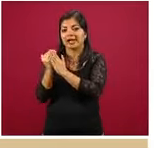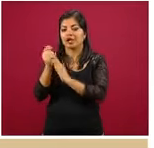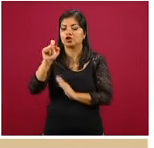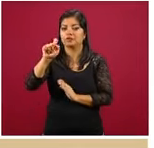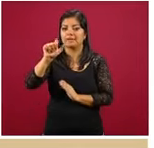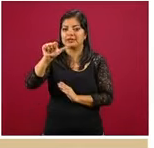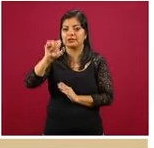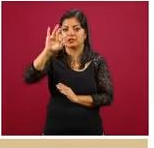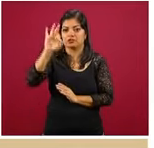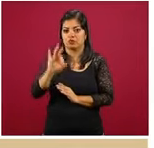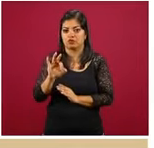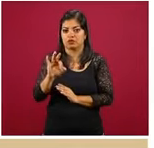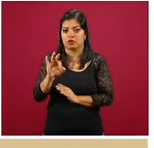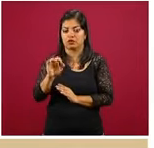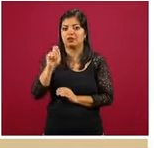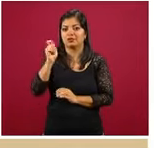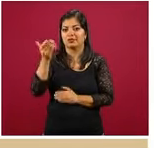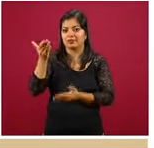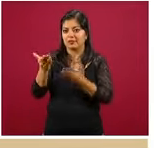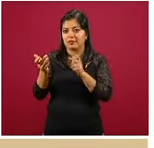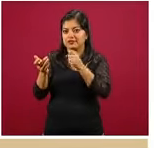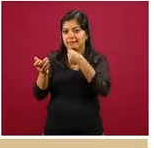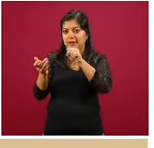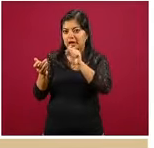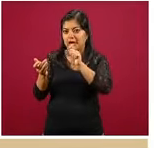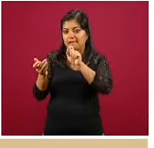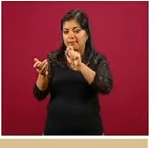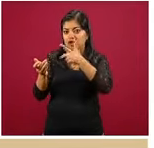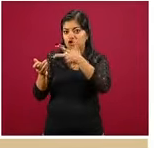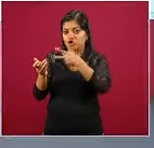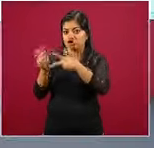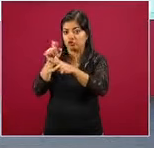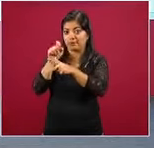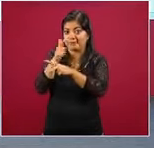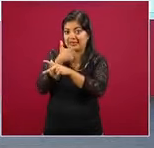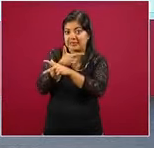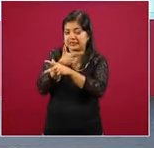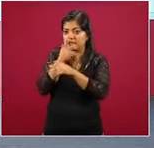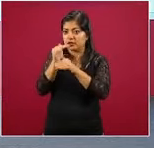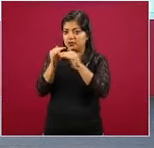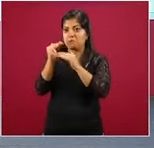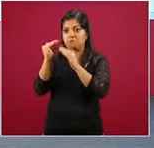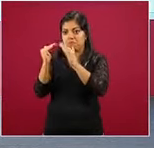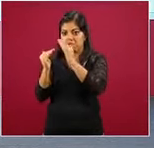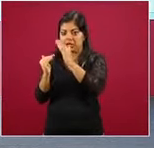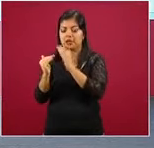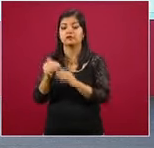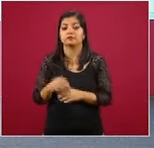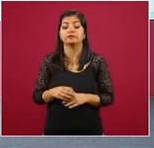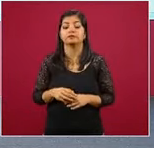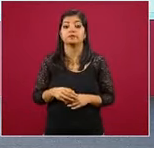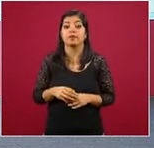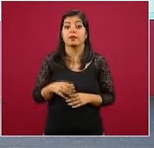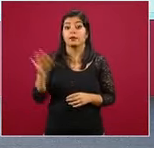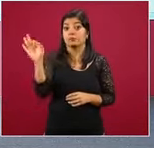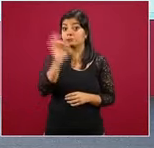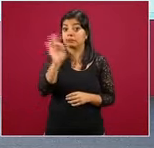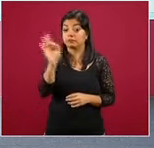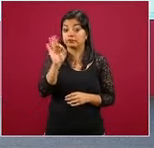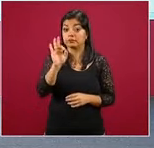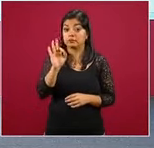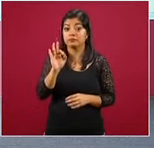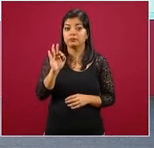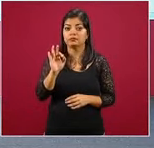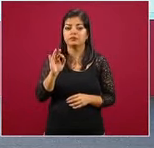26% si comparamos lo de la 28 a la 27. Entonces, por lo pronto, en el caso de que hubiera podido